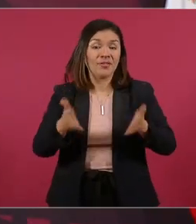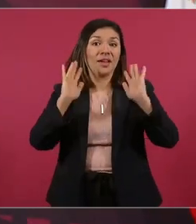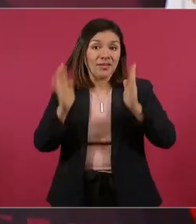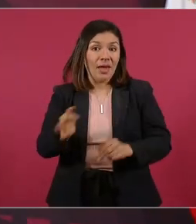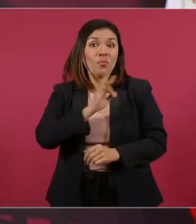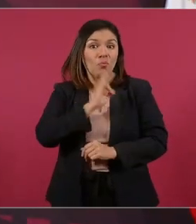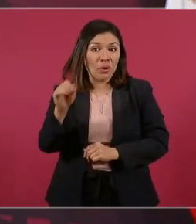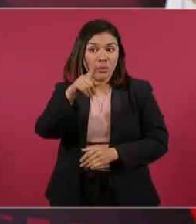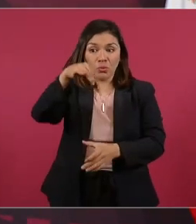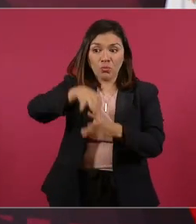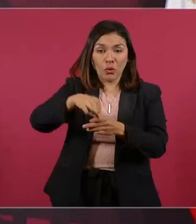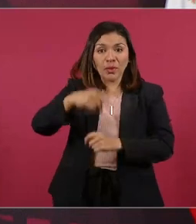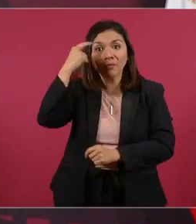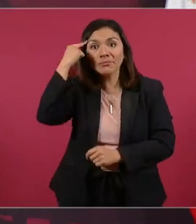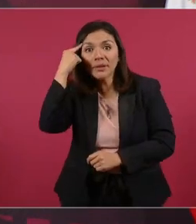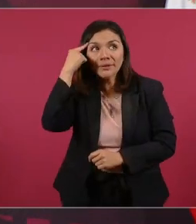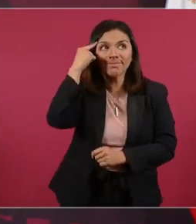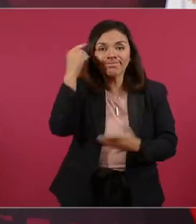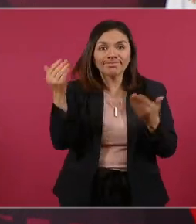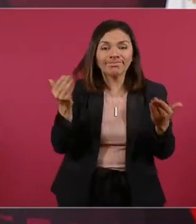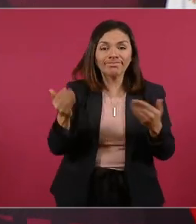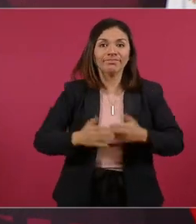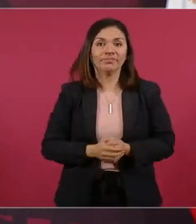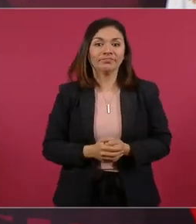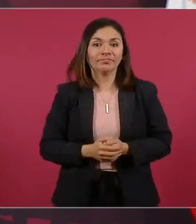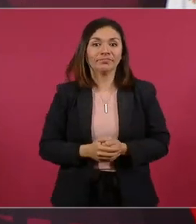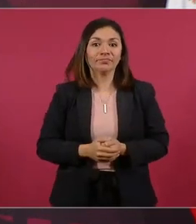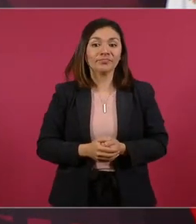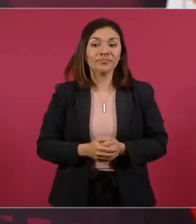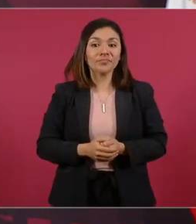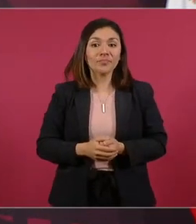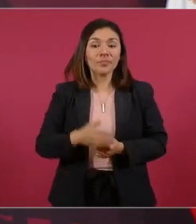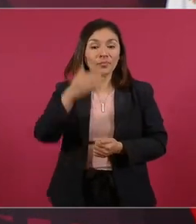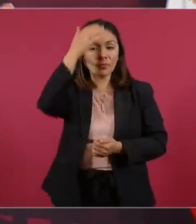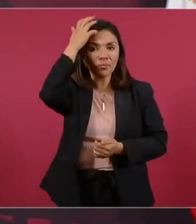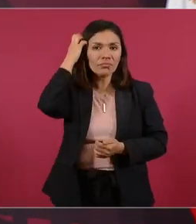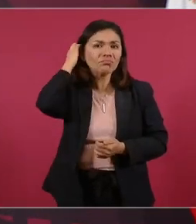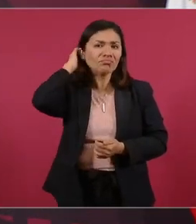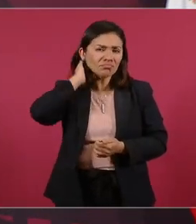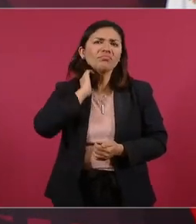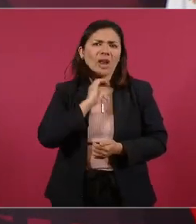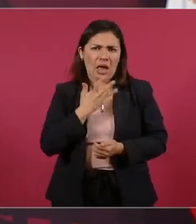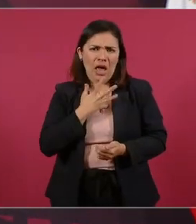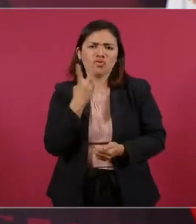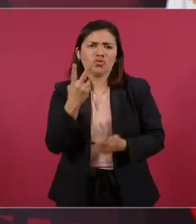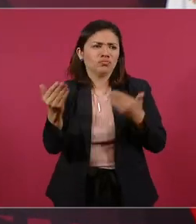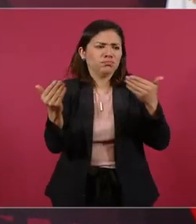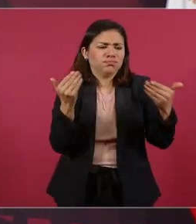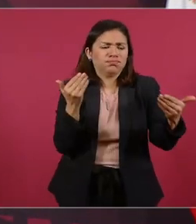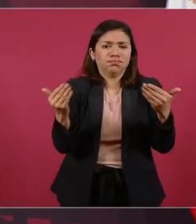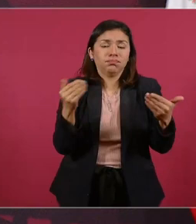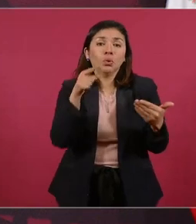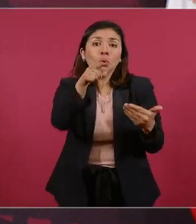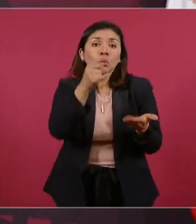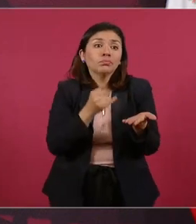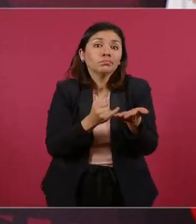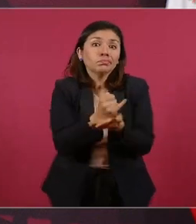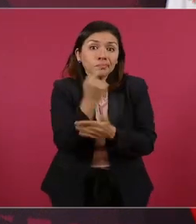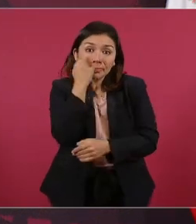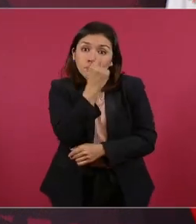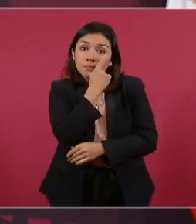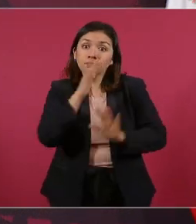opción, también la otra, y somos libres, y cada